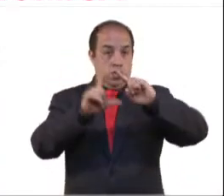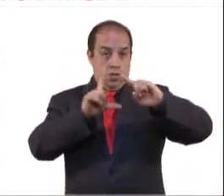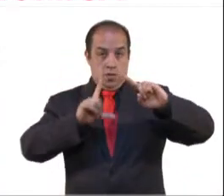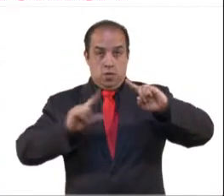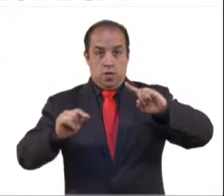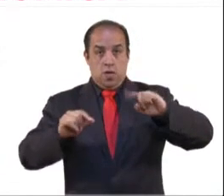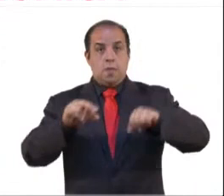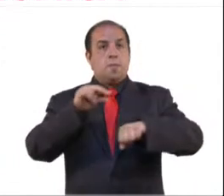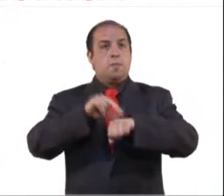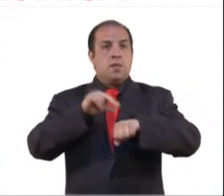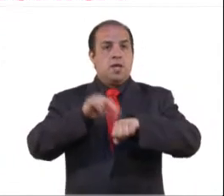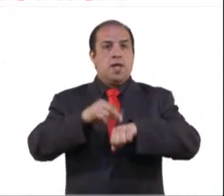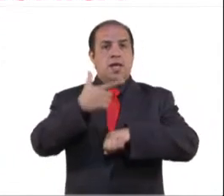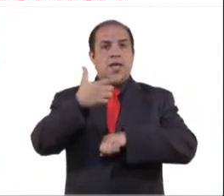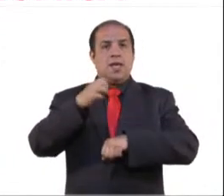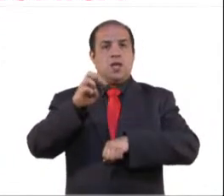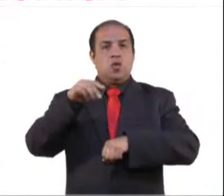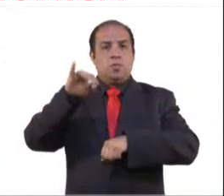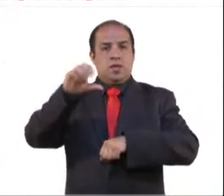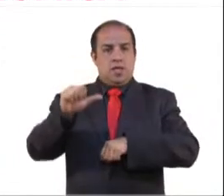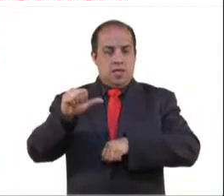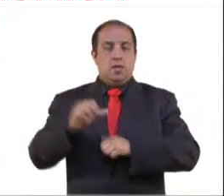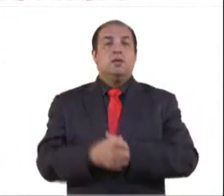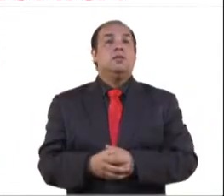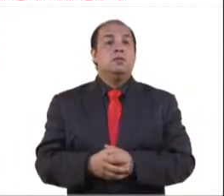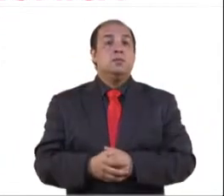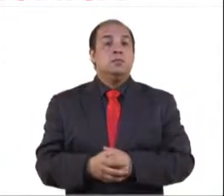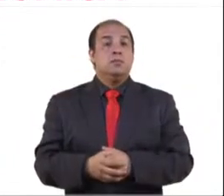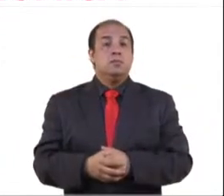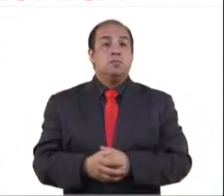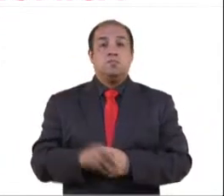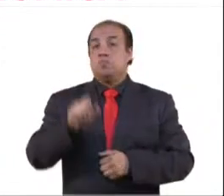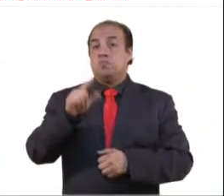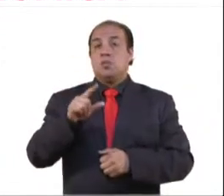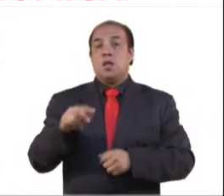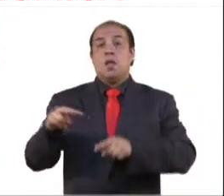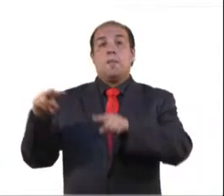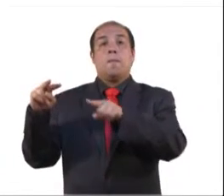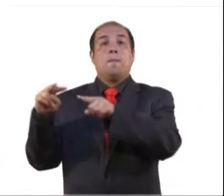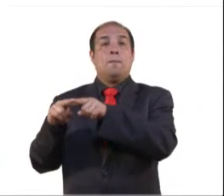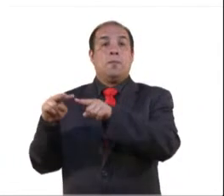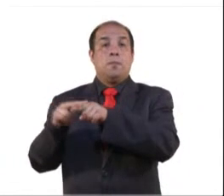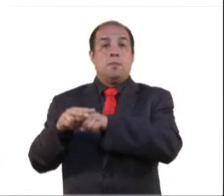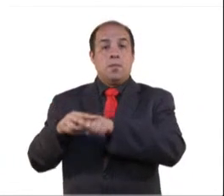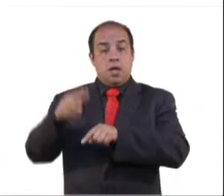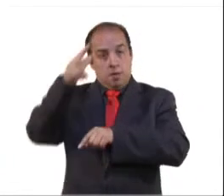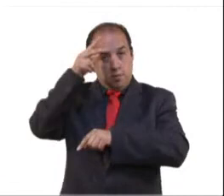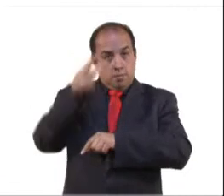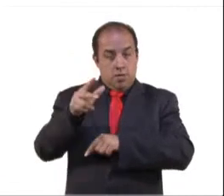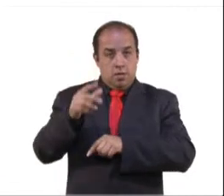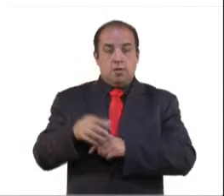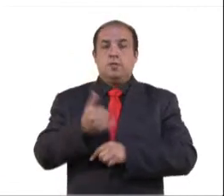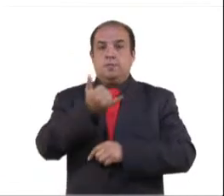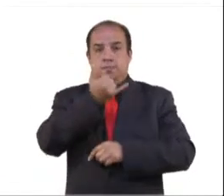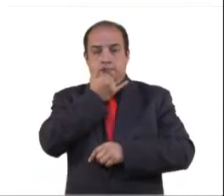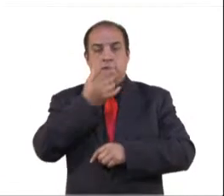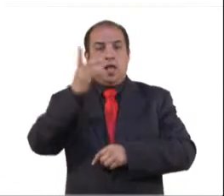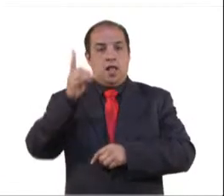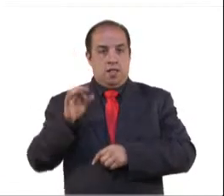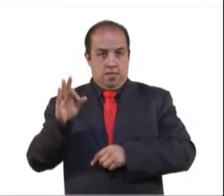de Medicina Genómica, que es el INMEGEN, y en el Parque Miguel Hidalgo. En el DIF Miguel Hidalgo,